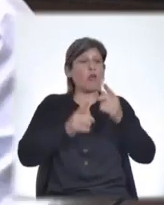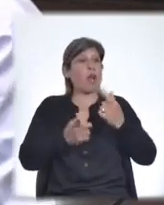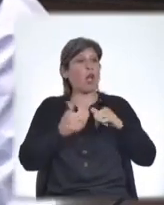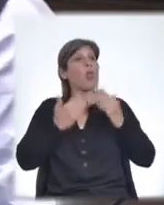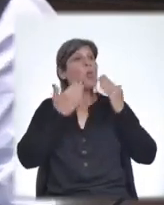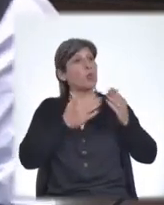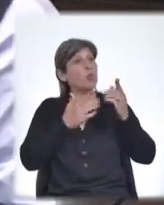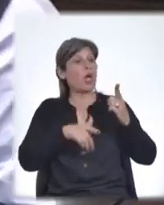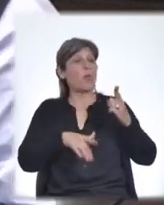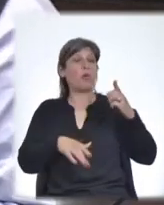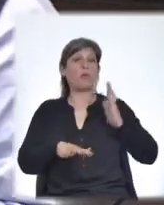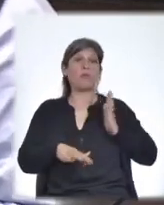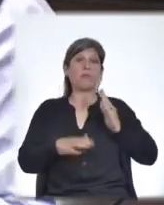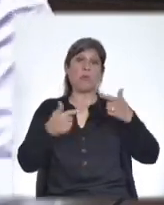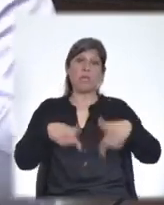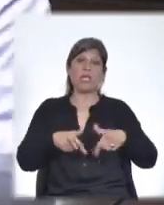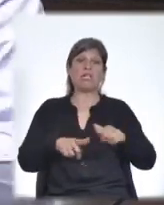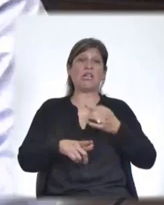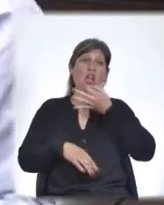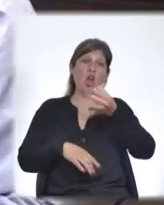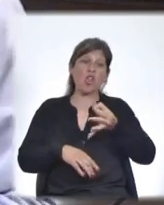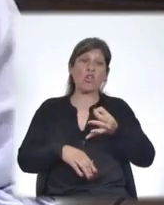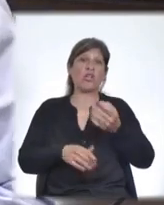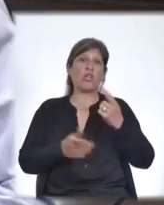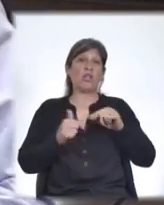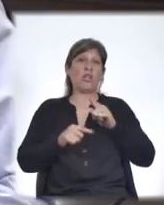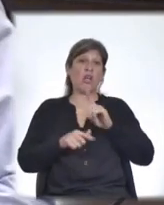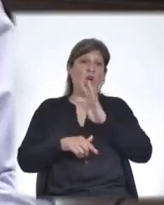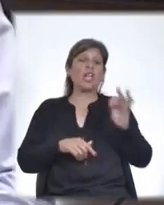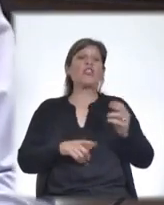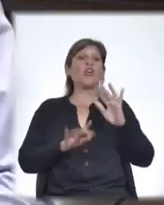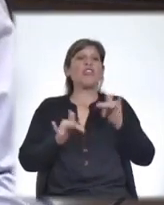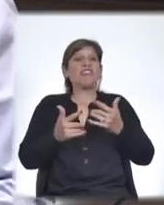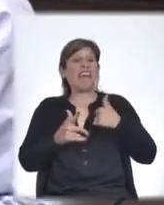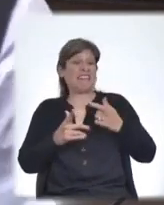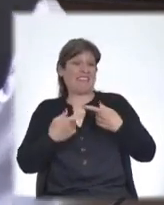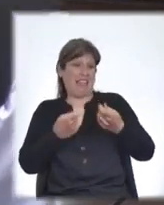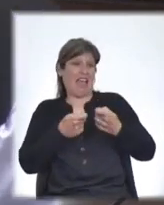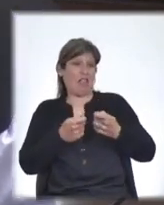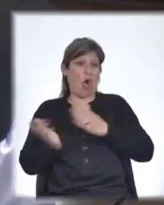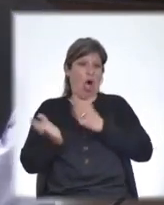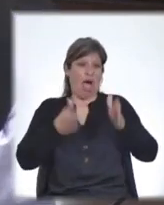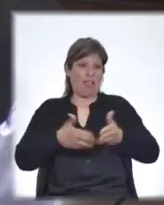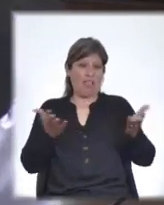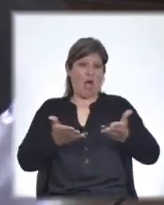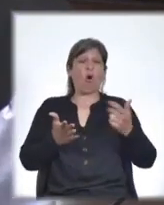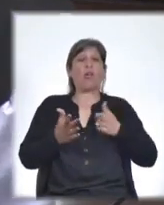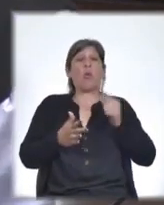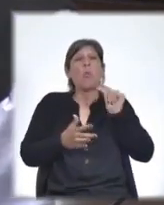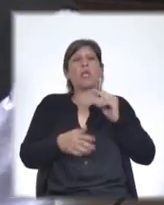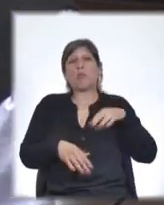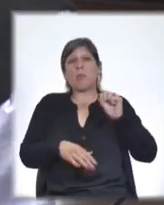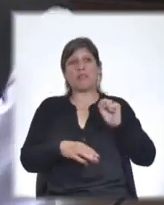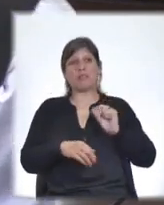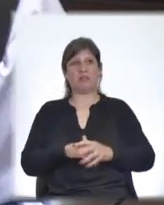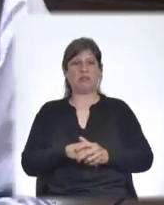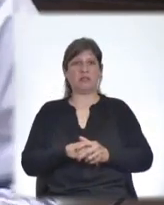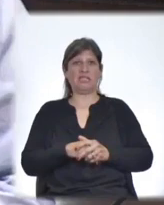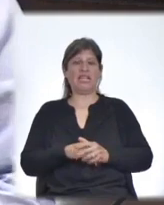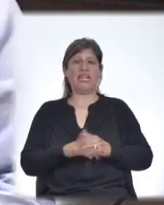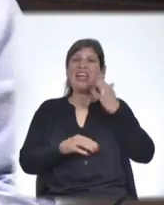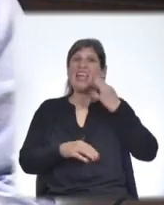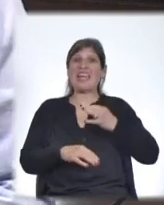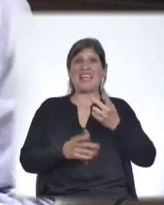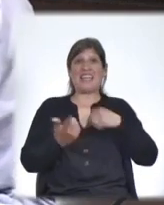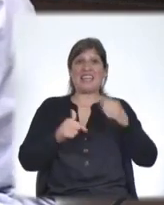dijo que estos 400 era lo que se había gastado hasta ahora, 400 y un poco más, y que en realidad